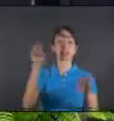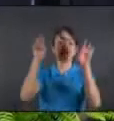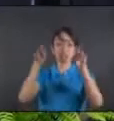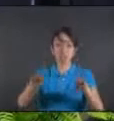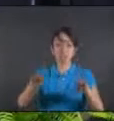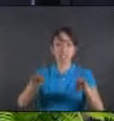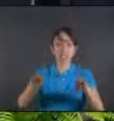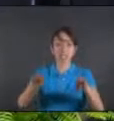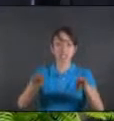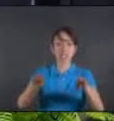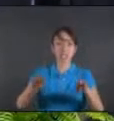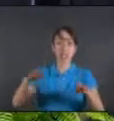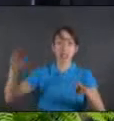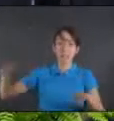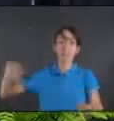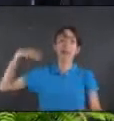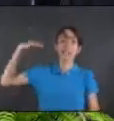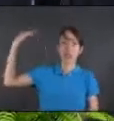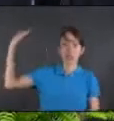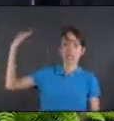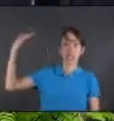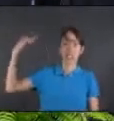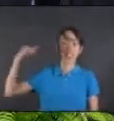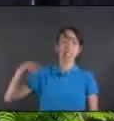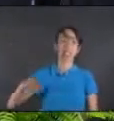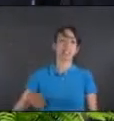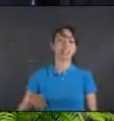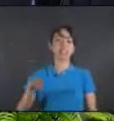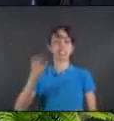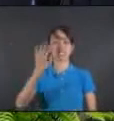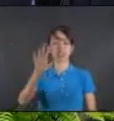miro, casi miro, me dicen.